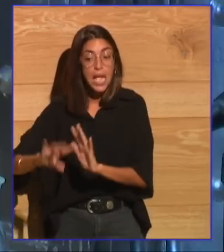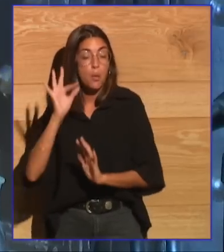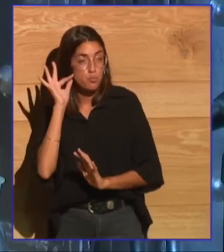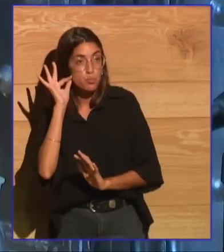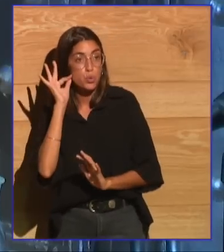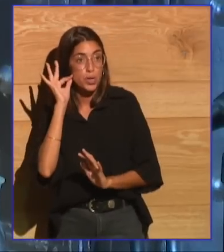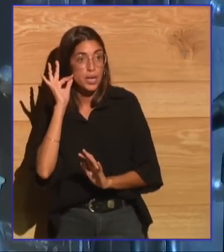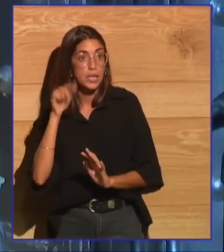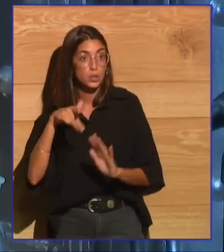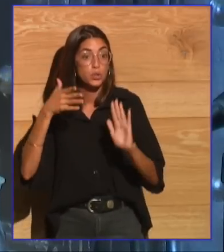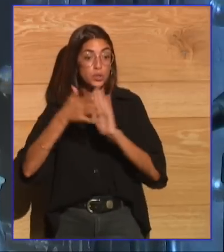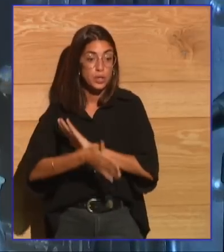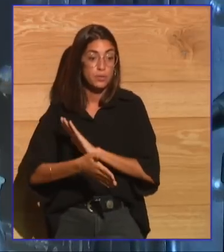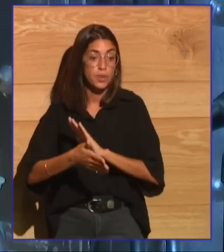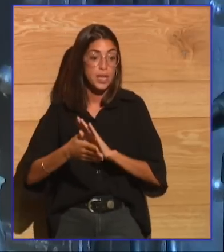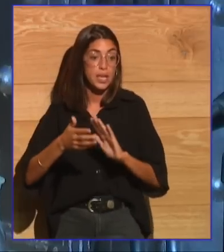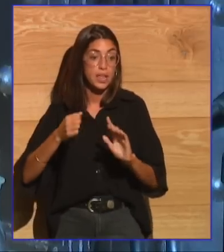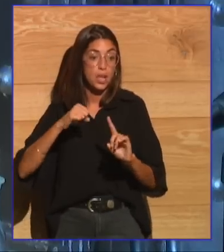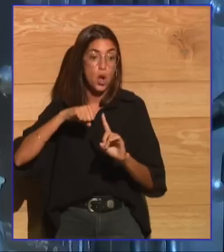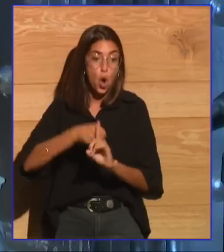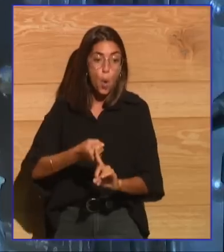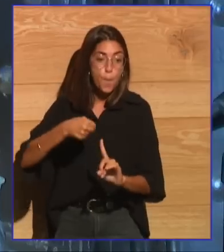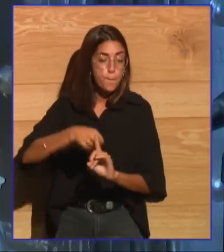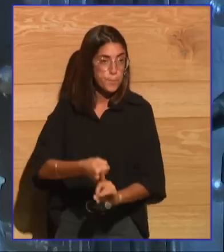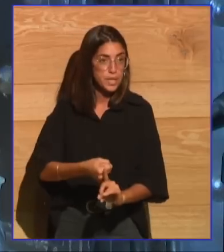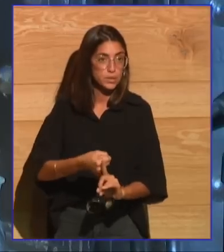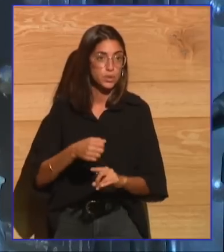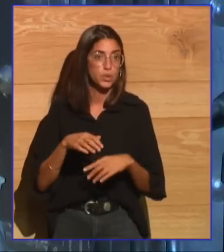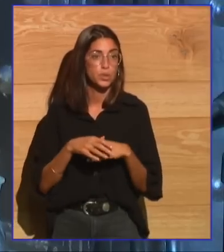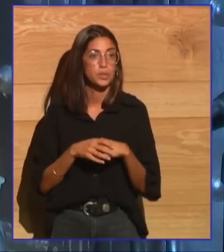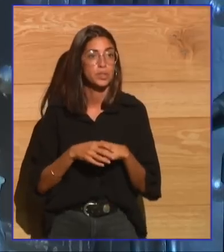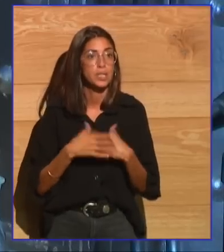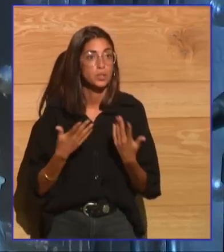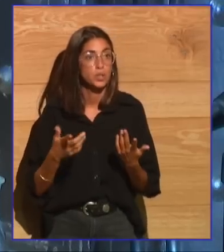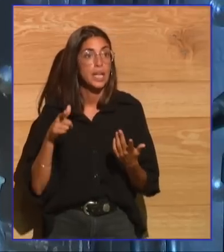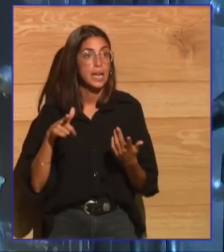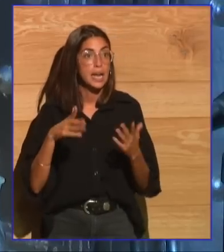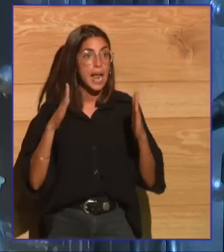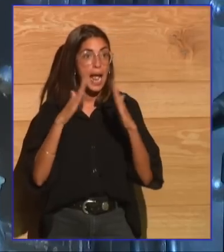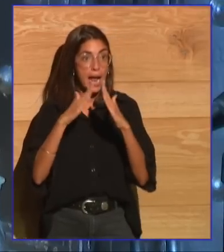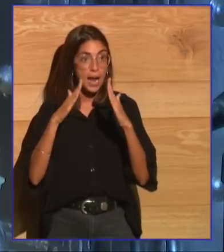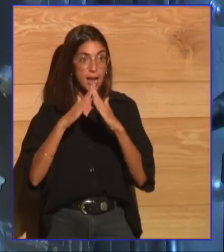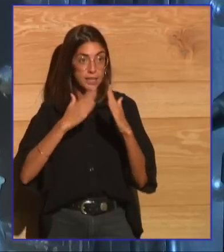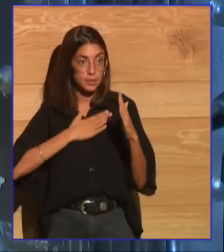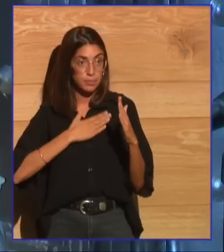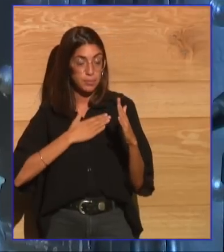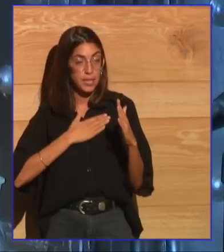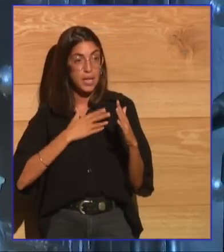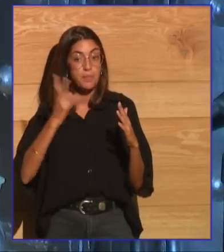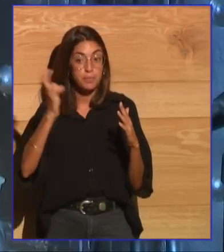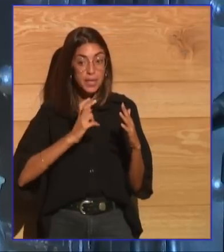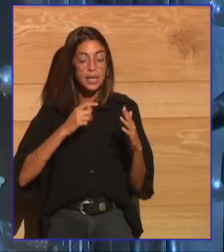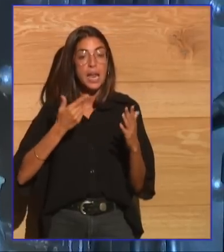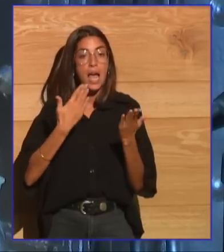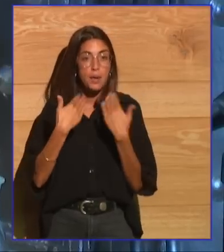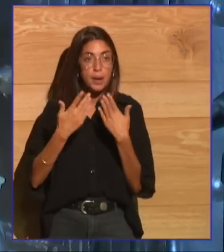opresión masculina hacia lo femenino y esto lo que ha hecho spielberg porque para eso habló conmigo según a mi casa de san francisco charlamos y está la película que ha hecho y